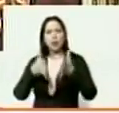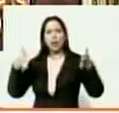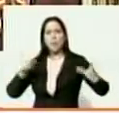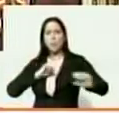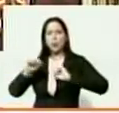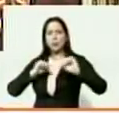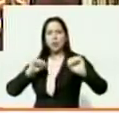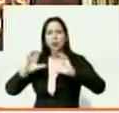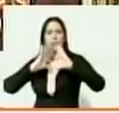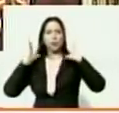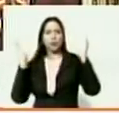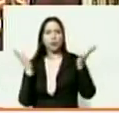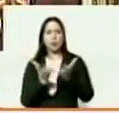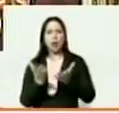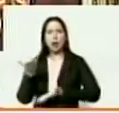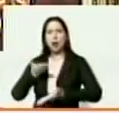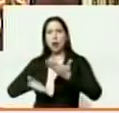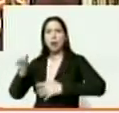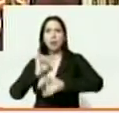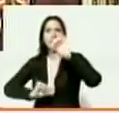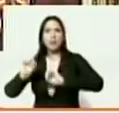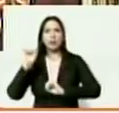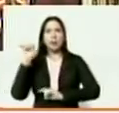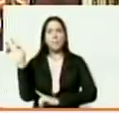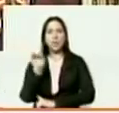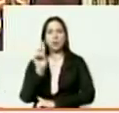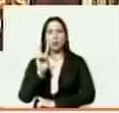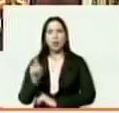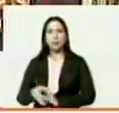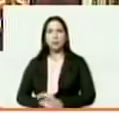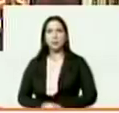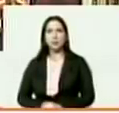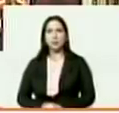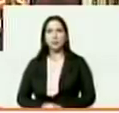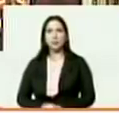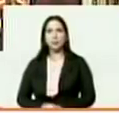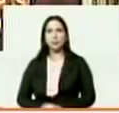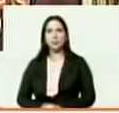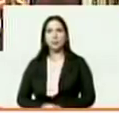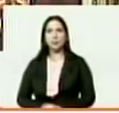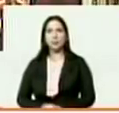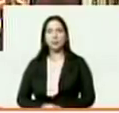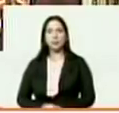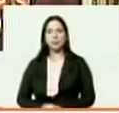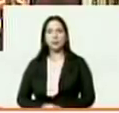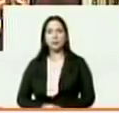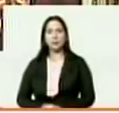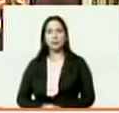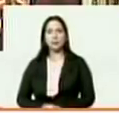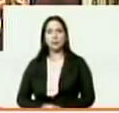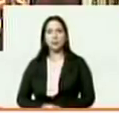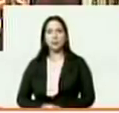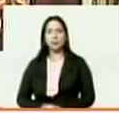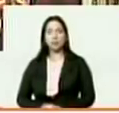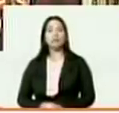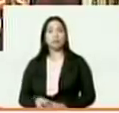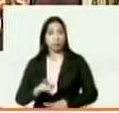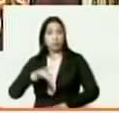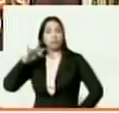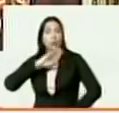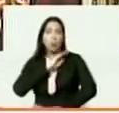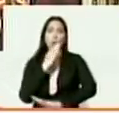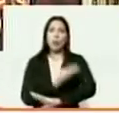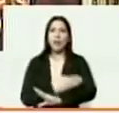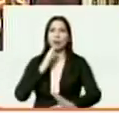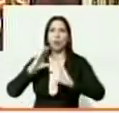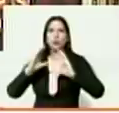mundial de solidaridad y defensa de Venezuela, de muy alta escala, de muy alto poder